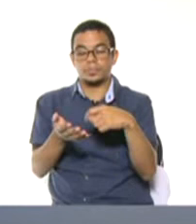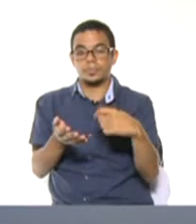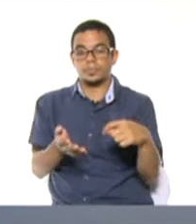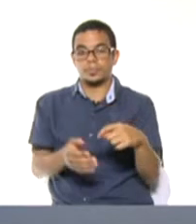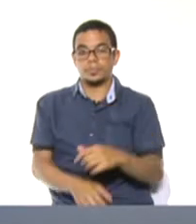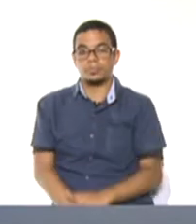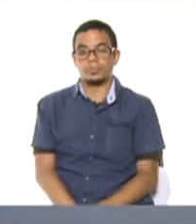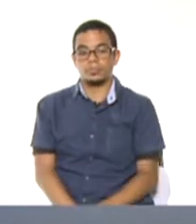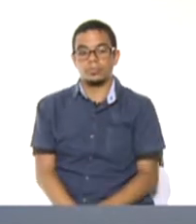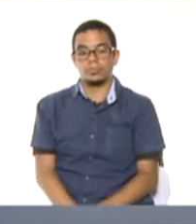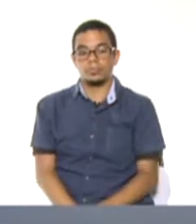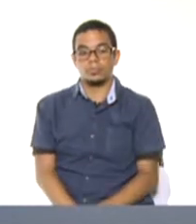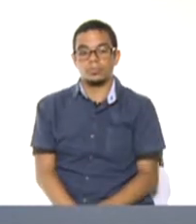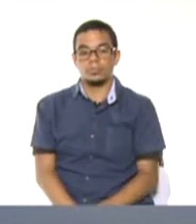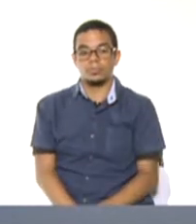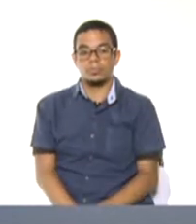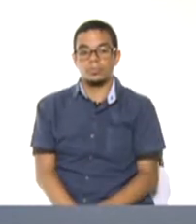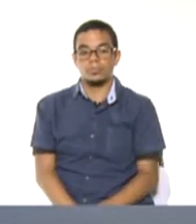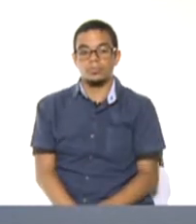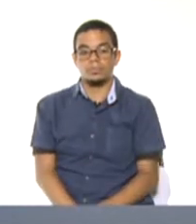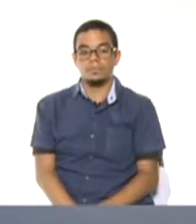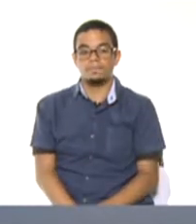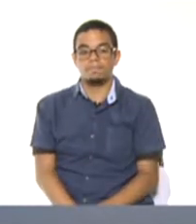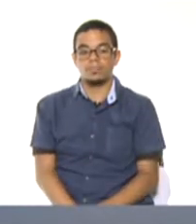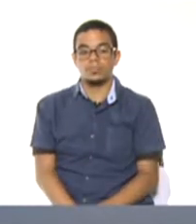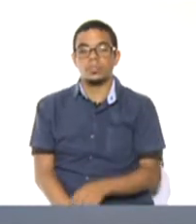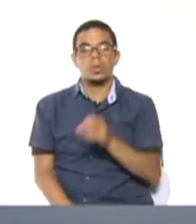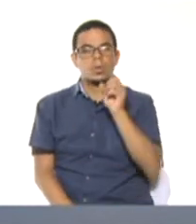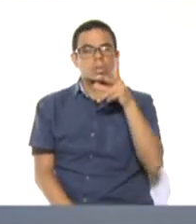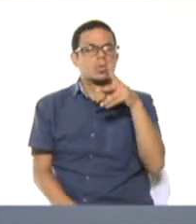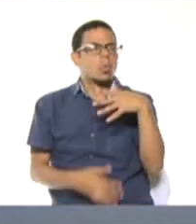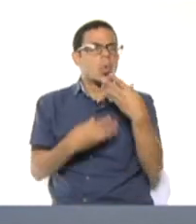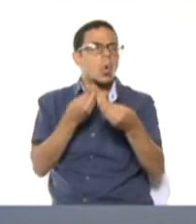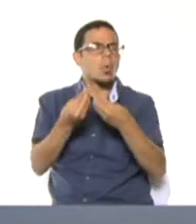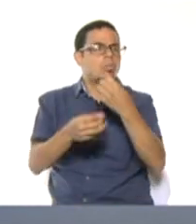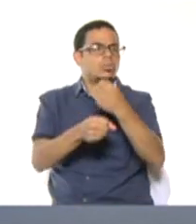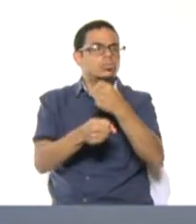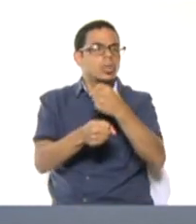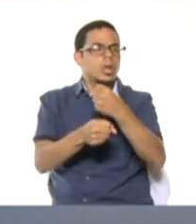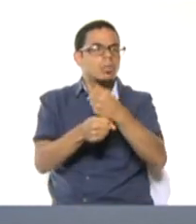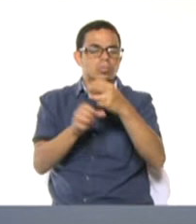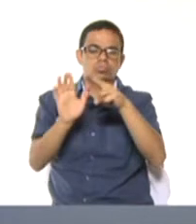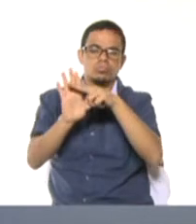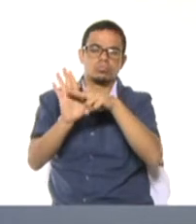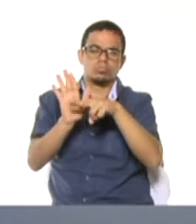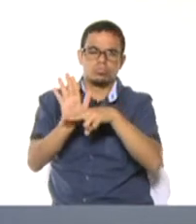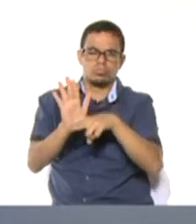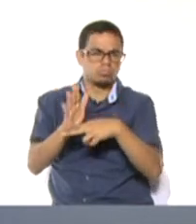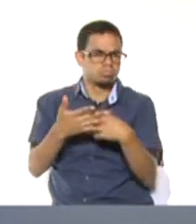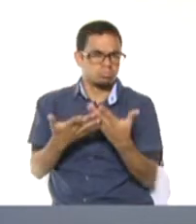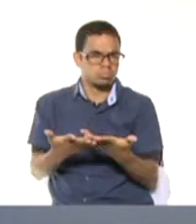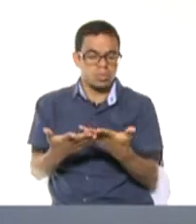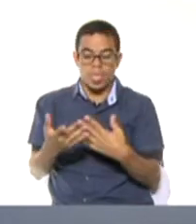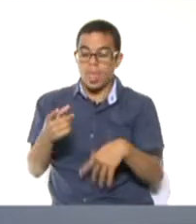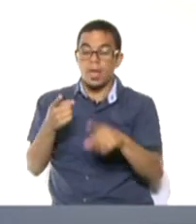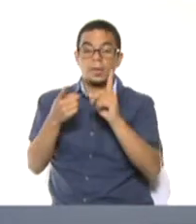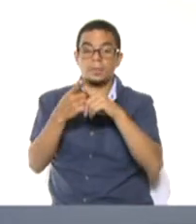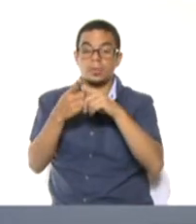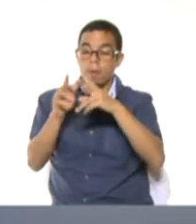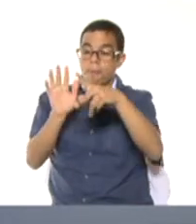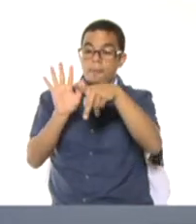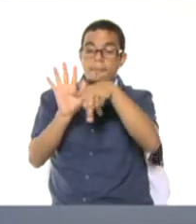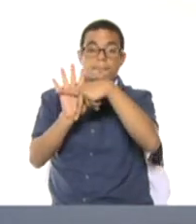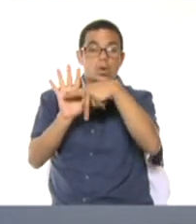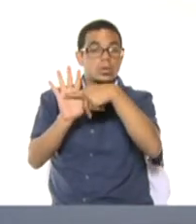Vamos a decirle a nuestros niños y niñas cómo se elabora un trabajo. El trabajo está compuesto por la